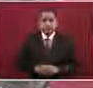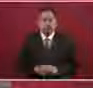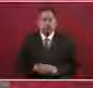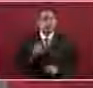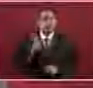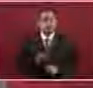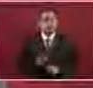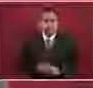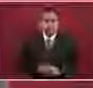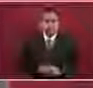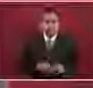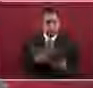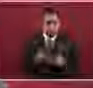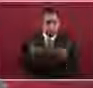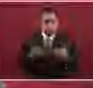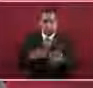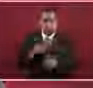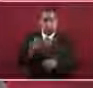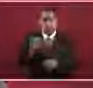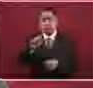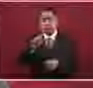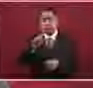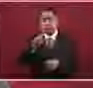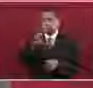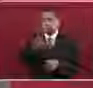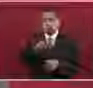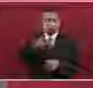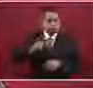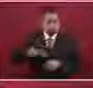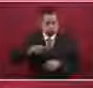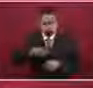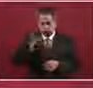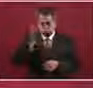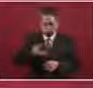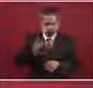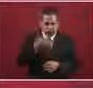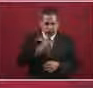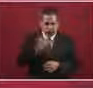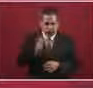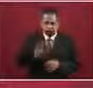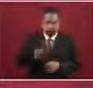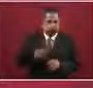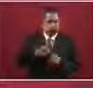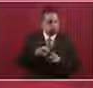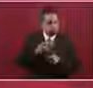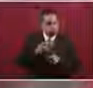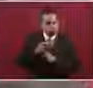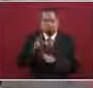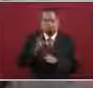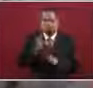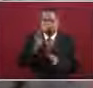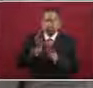Entonces, ahora Alejandro Gers es un agente con